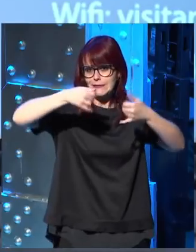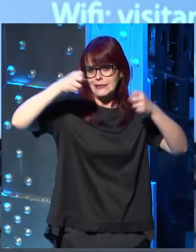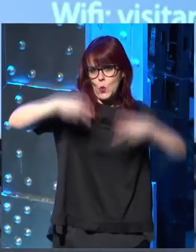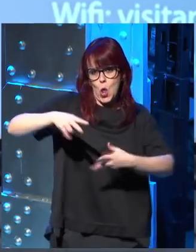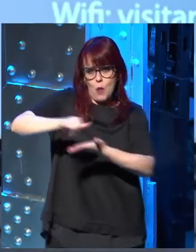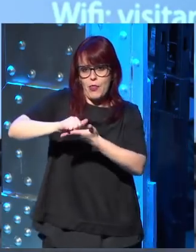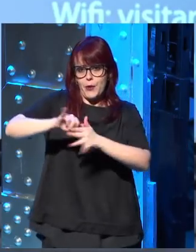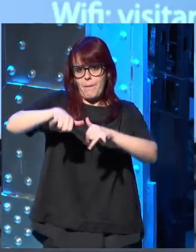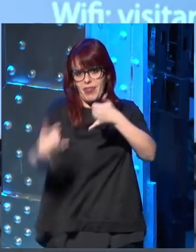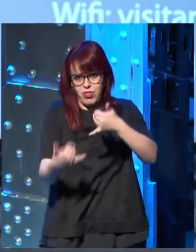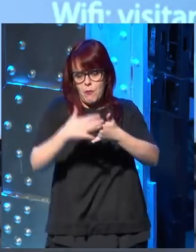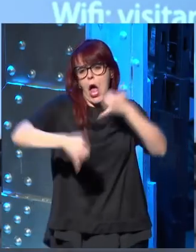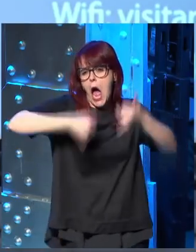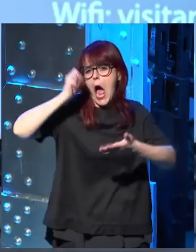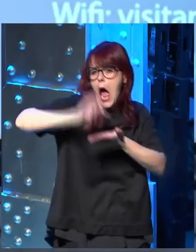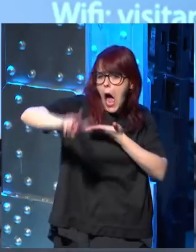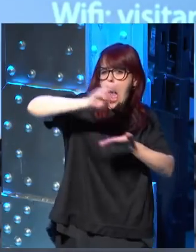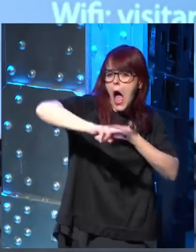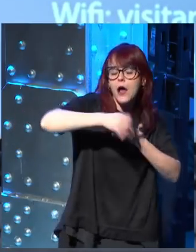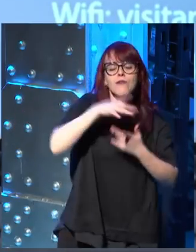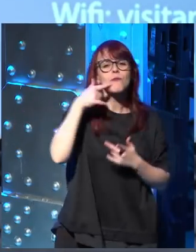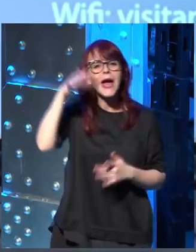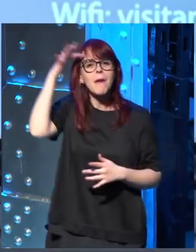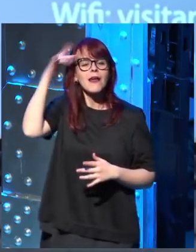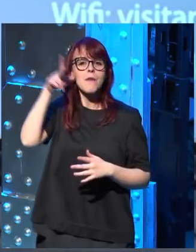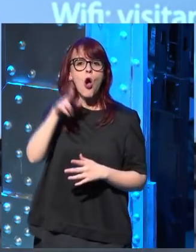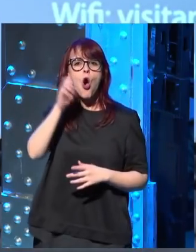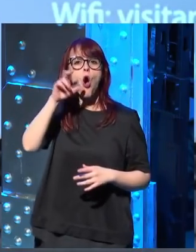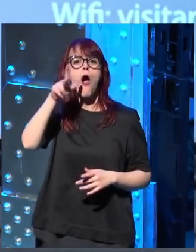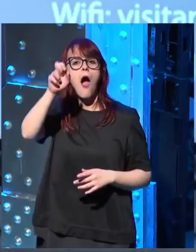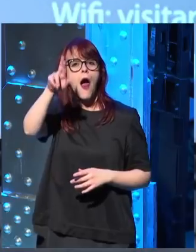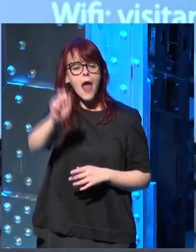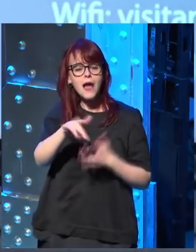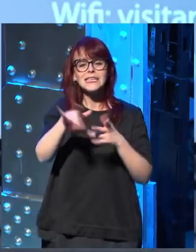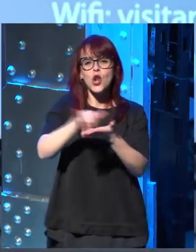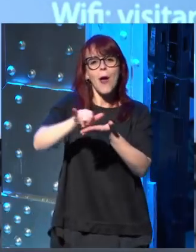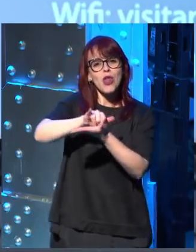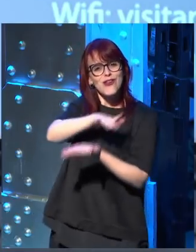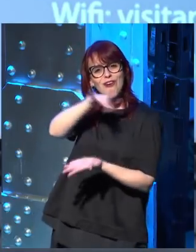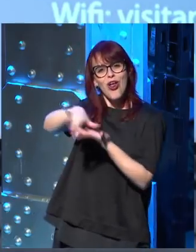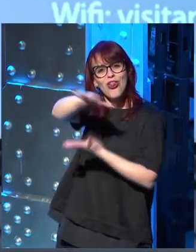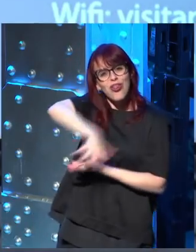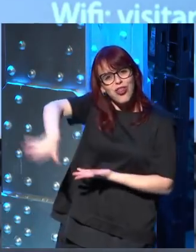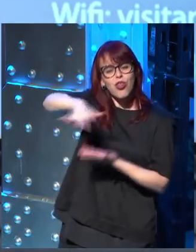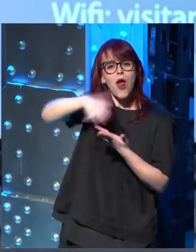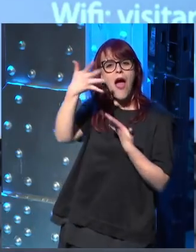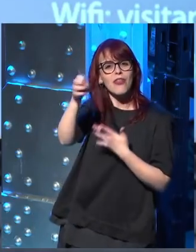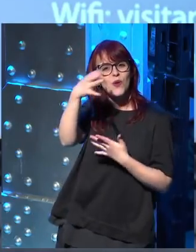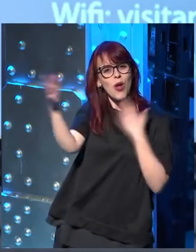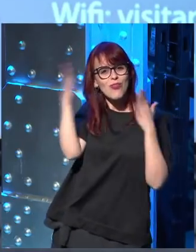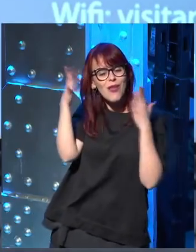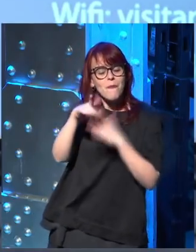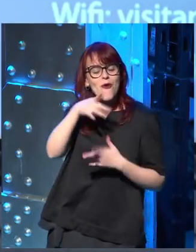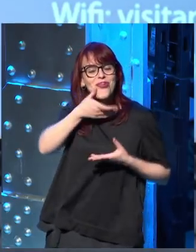York, los zapatos que imagino elegantes de Frank O'Hara en el Midtown de los años 50, a la hora del